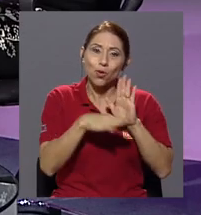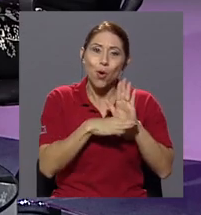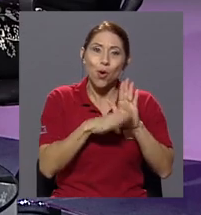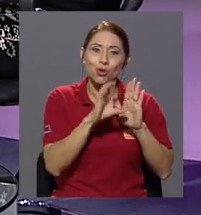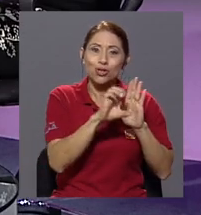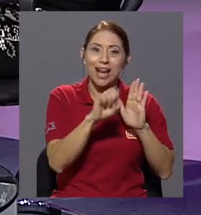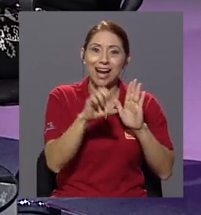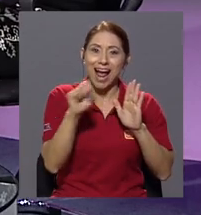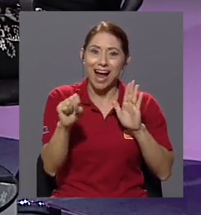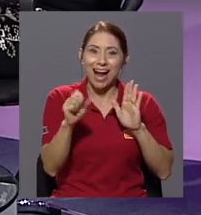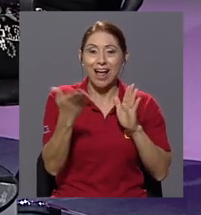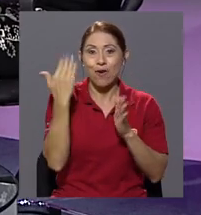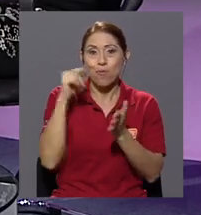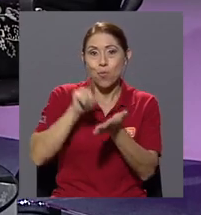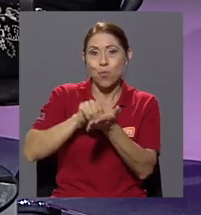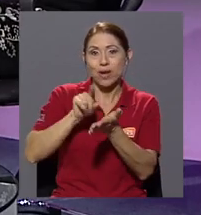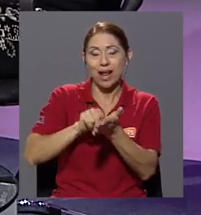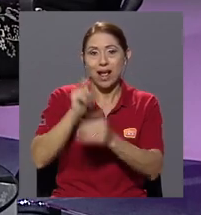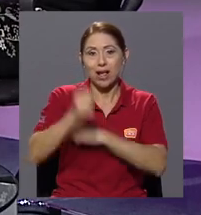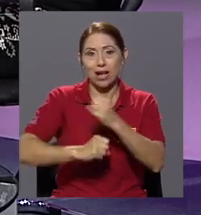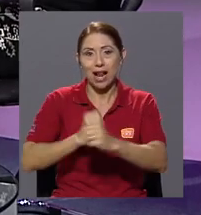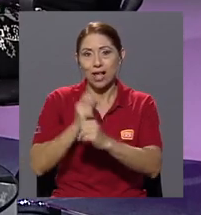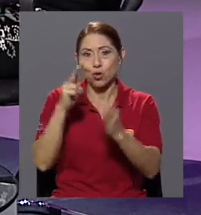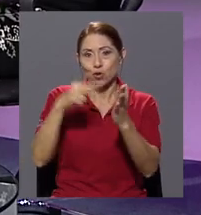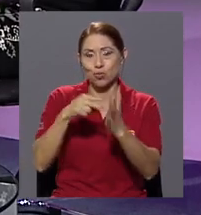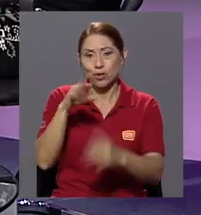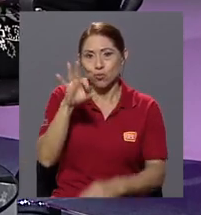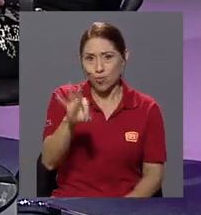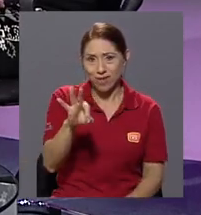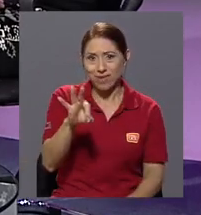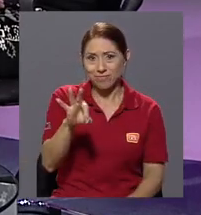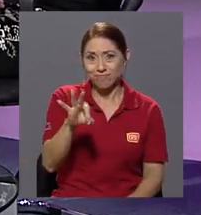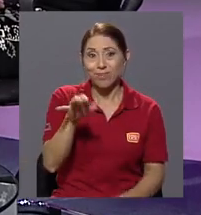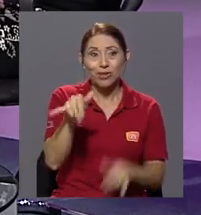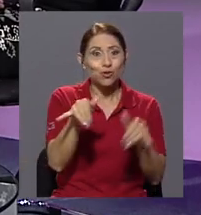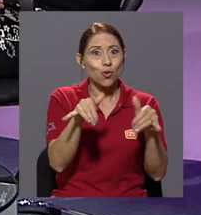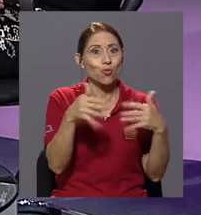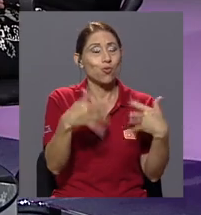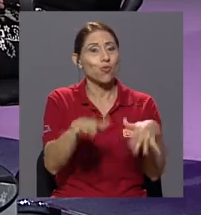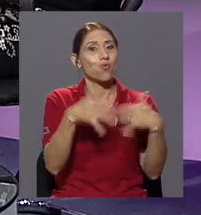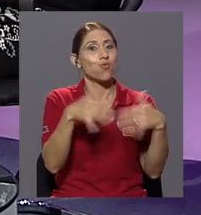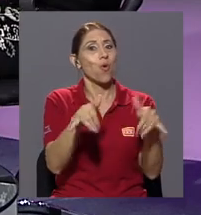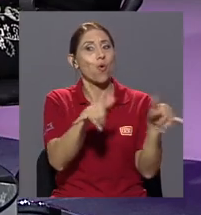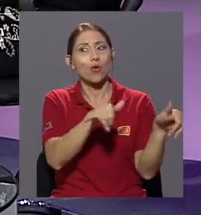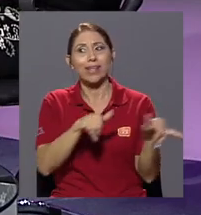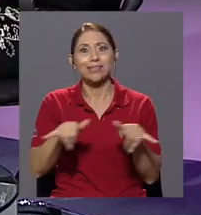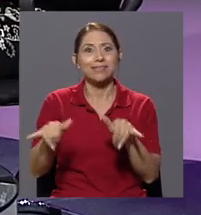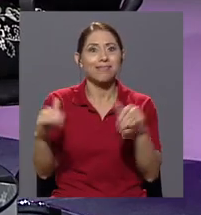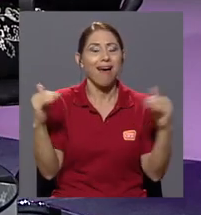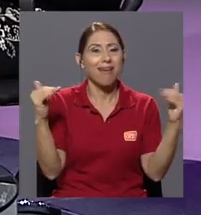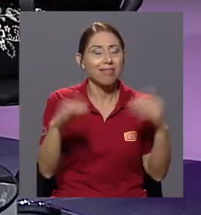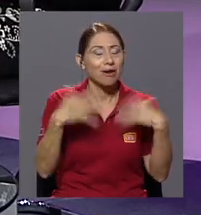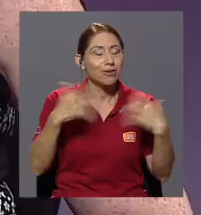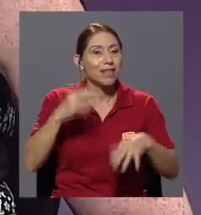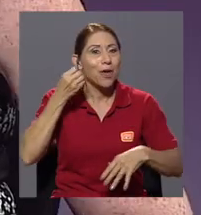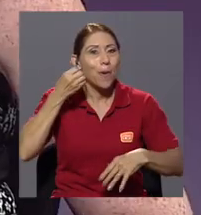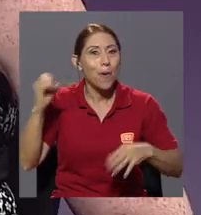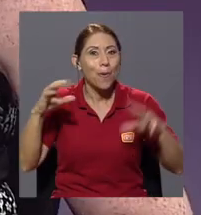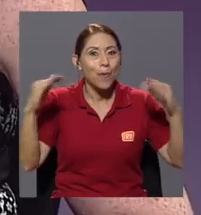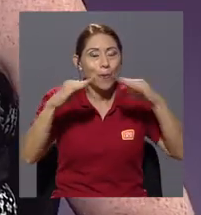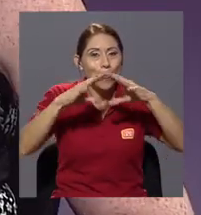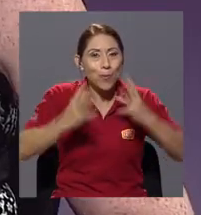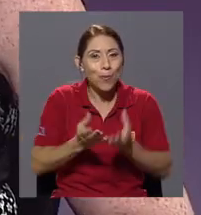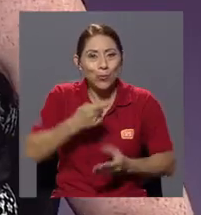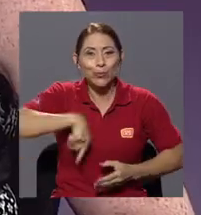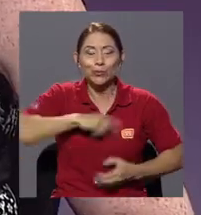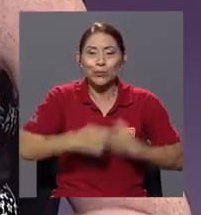2009 son de un estándar de oro en el mundo estábamos muy emocionados con esa publicación